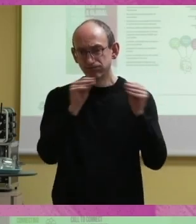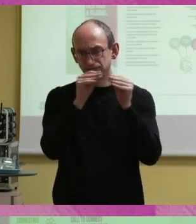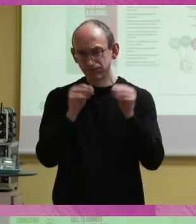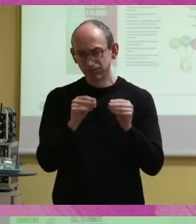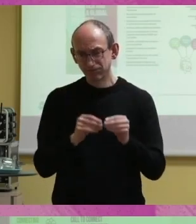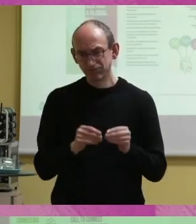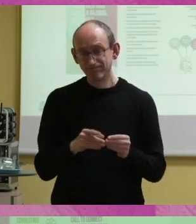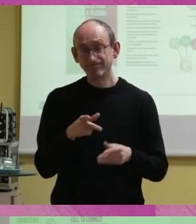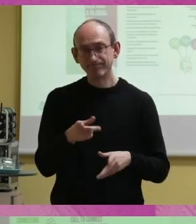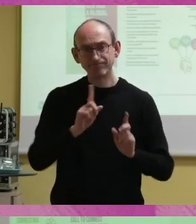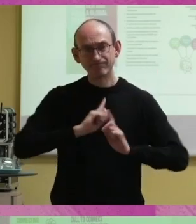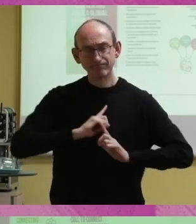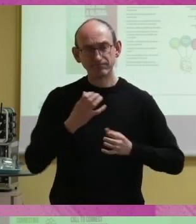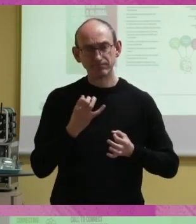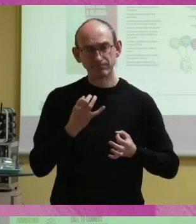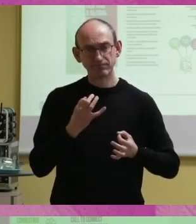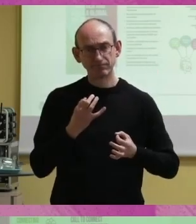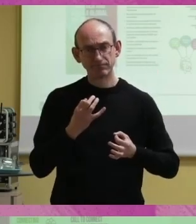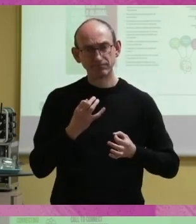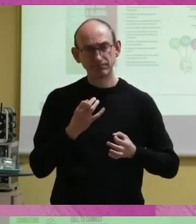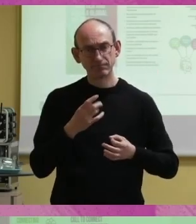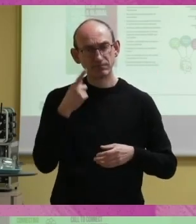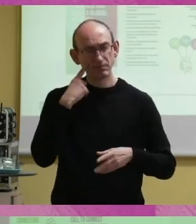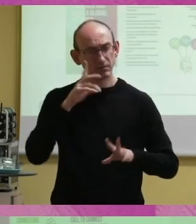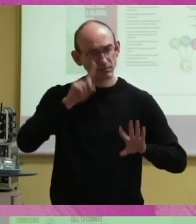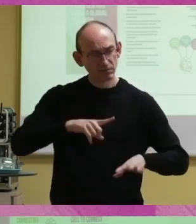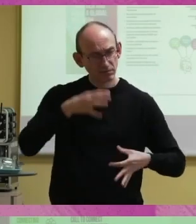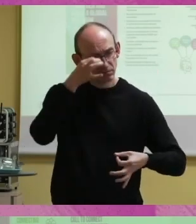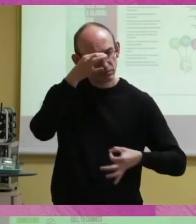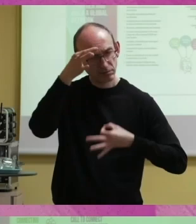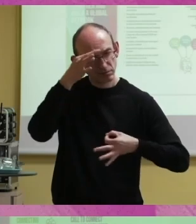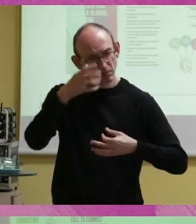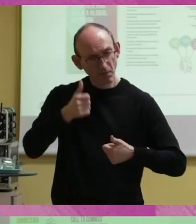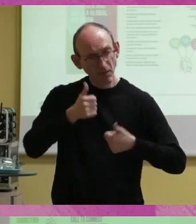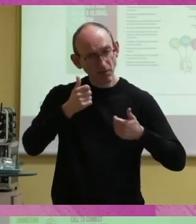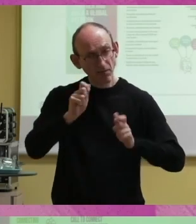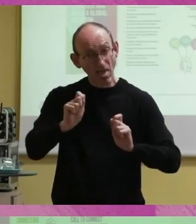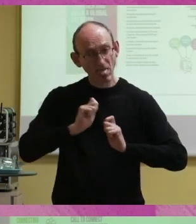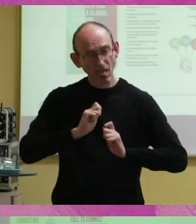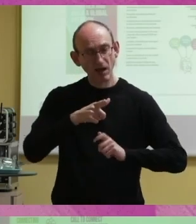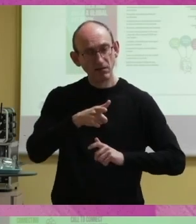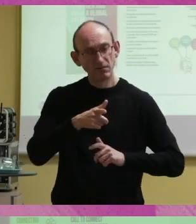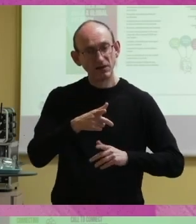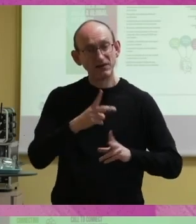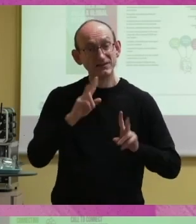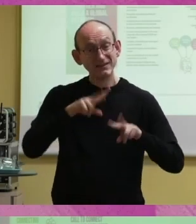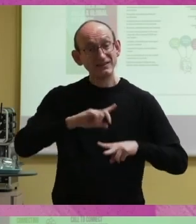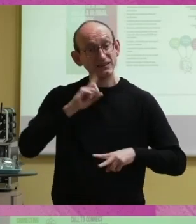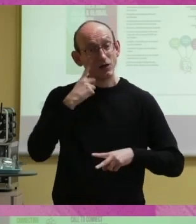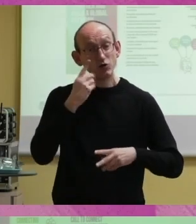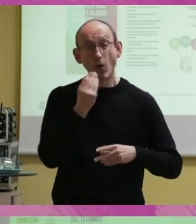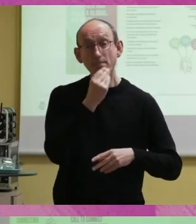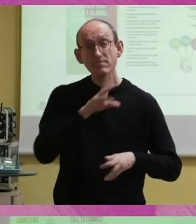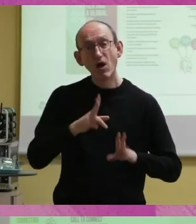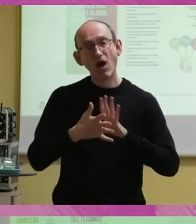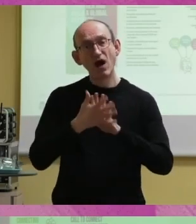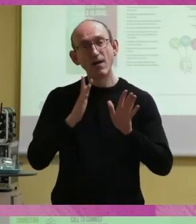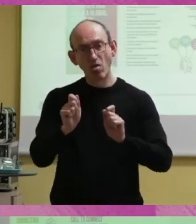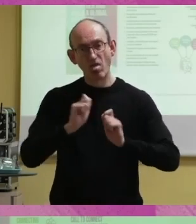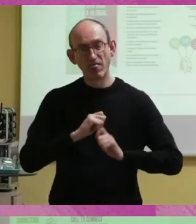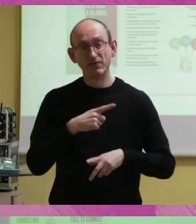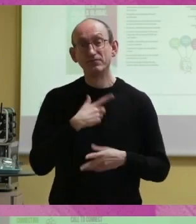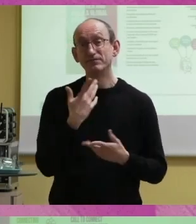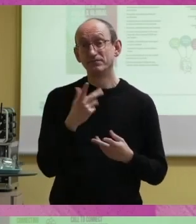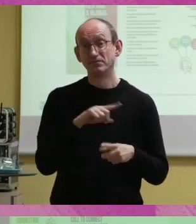que nos van a permitir ser más certeros, más precisos en el diagnóstico y hacerlo un poquito mejor y un poquito más rápido. Una es